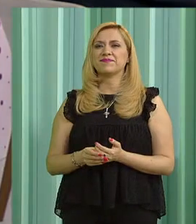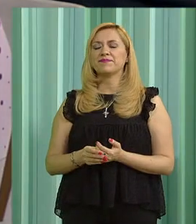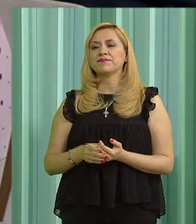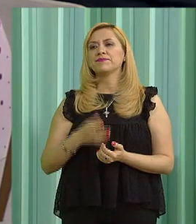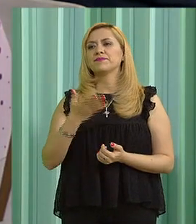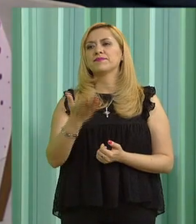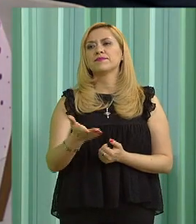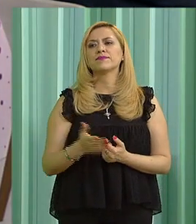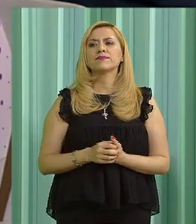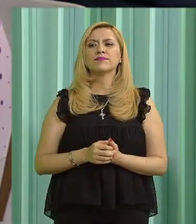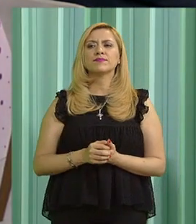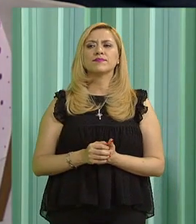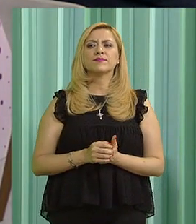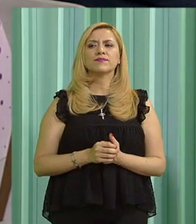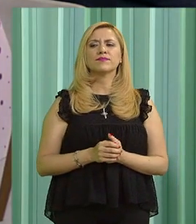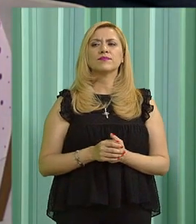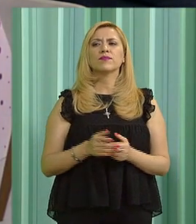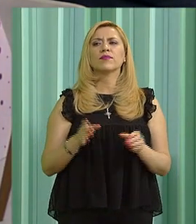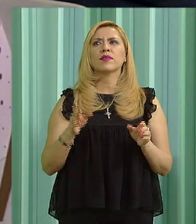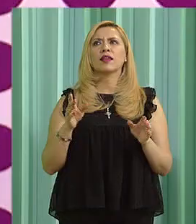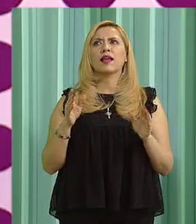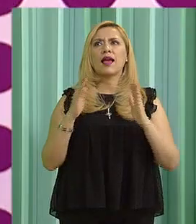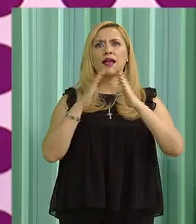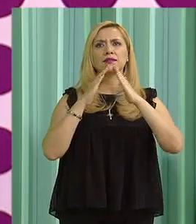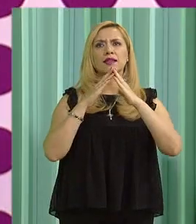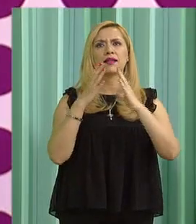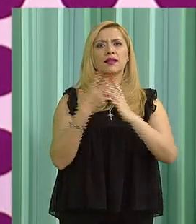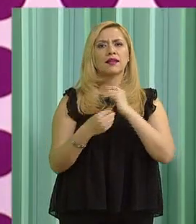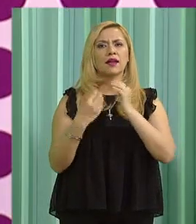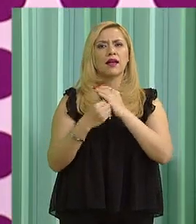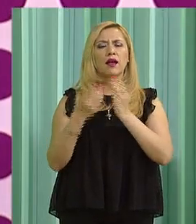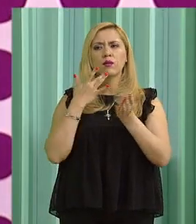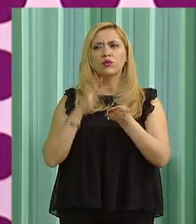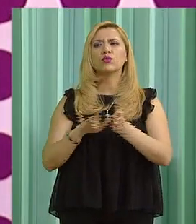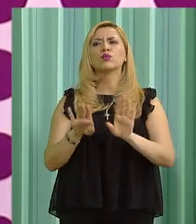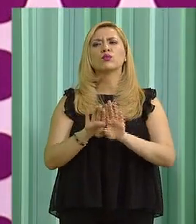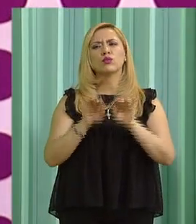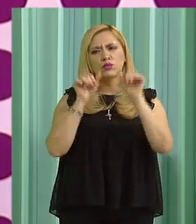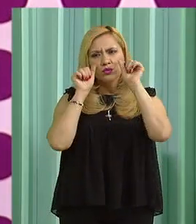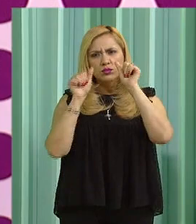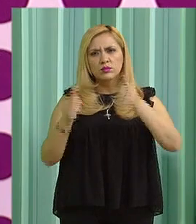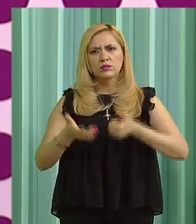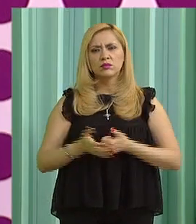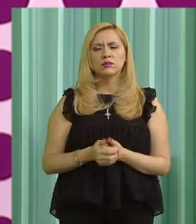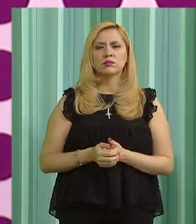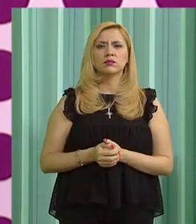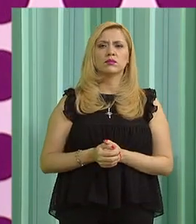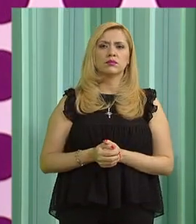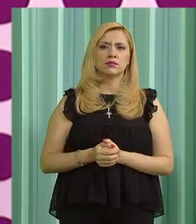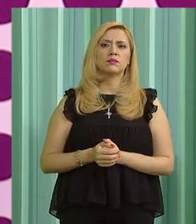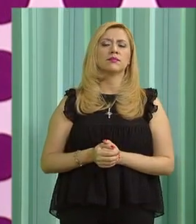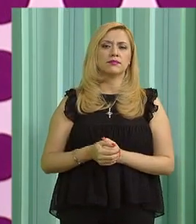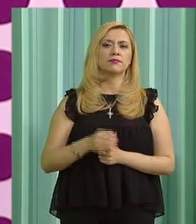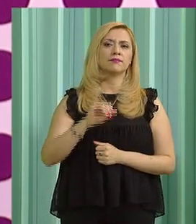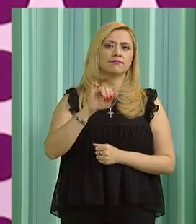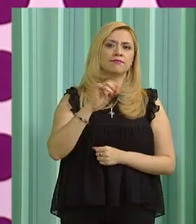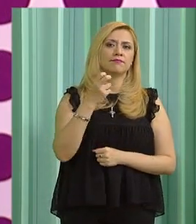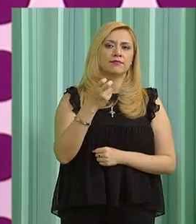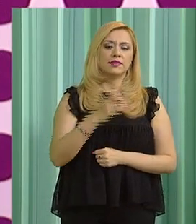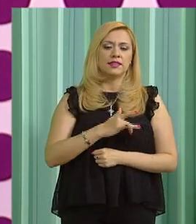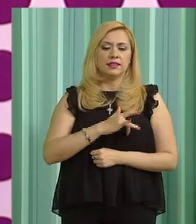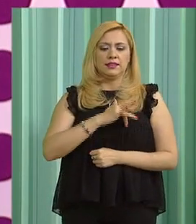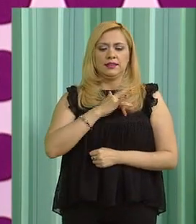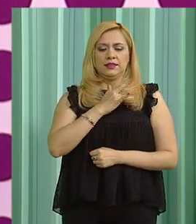caso de Sofía y de PCR, ¿cómo trabajan con los equipos que atienden a esta población? Pues justamente hablando de la